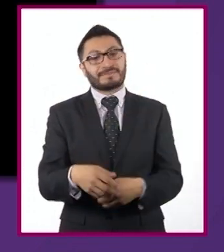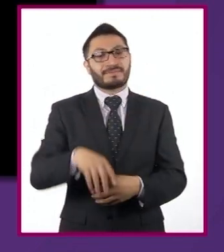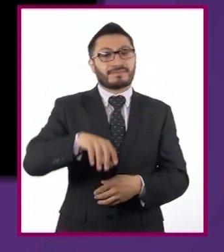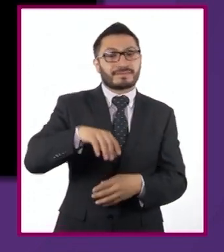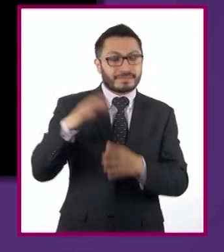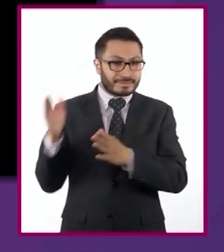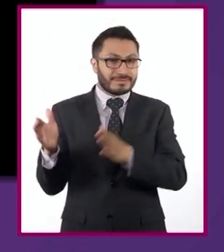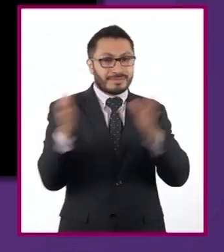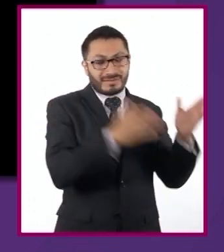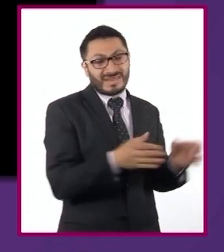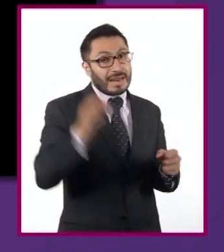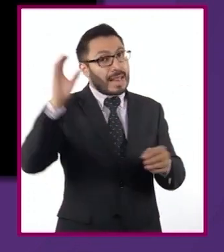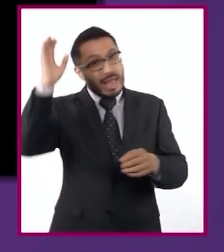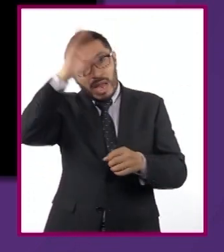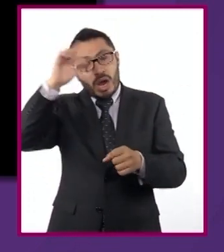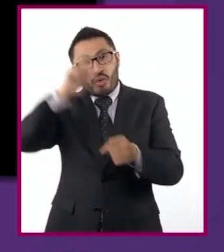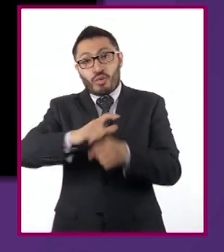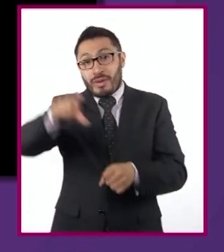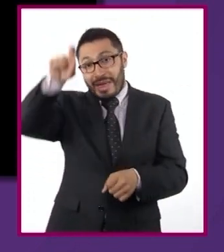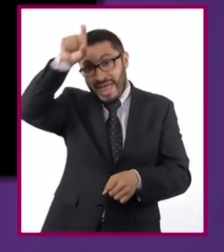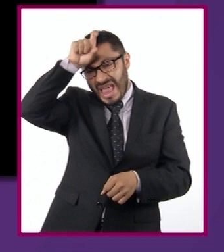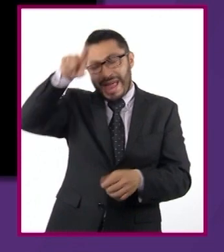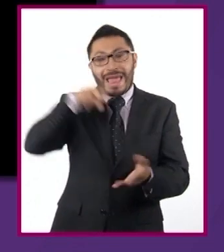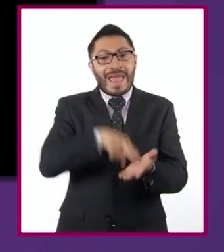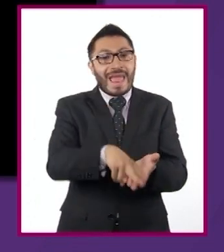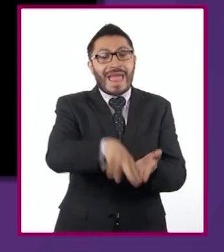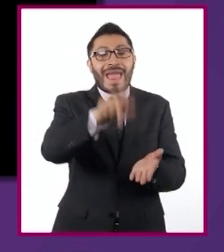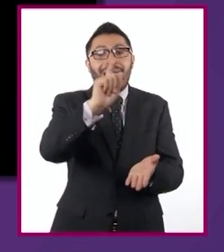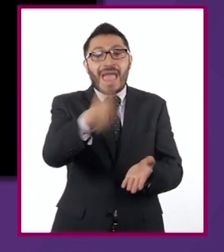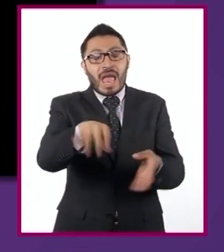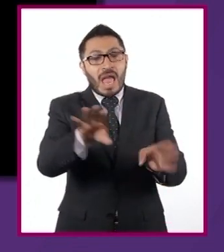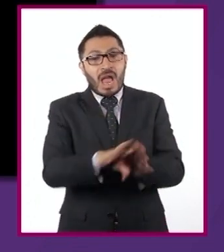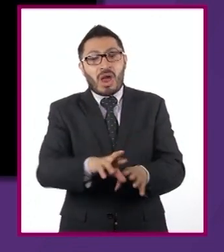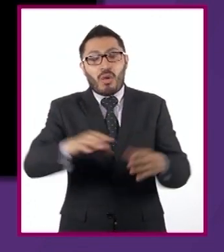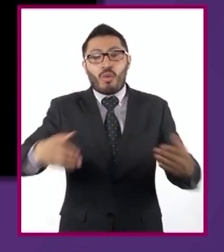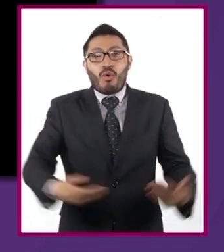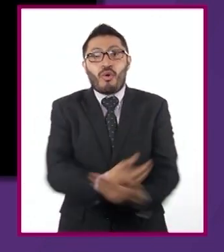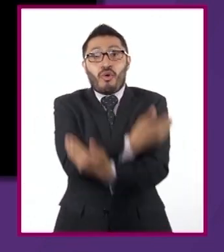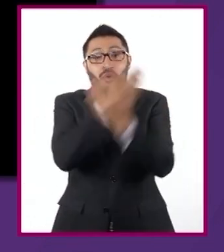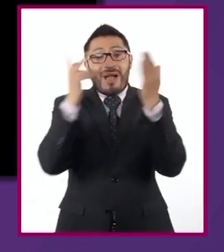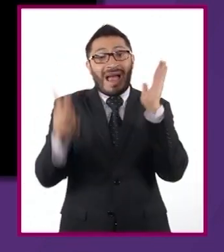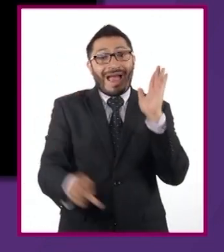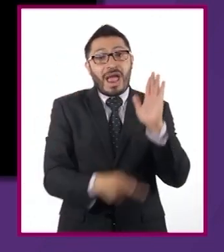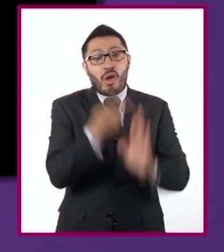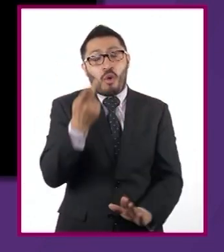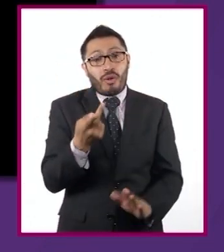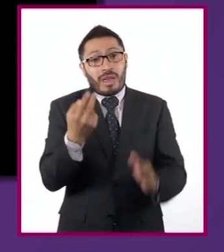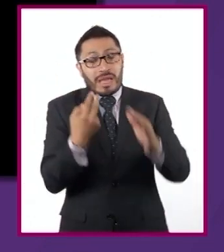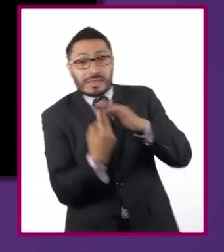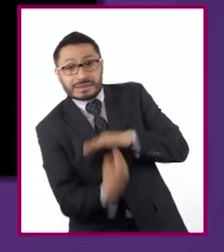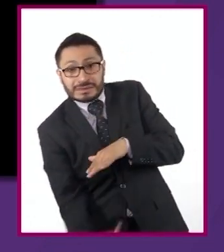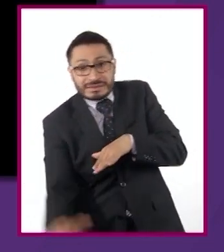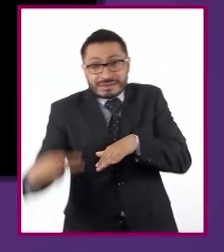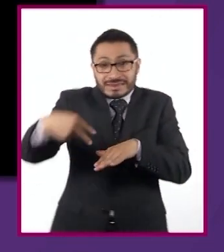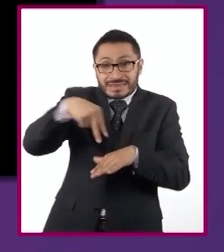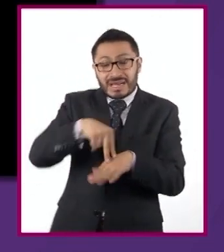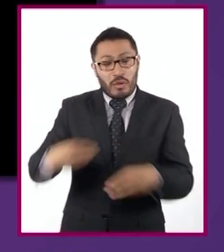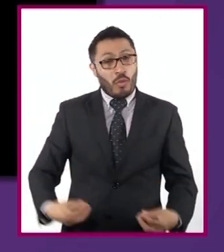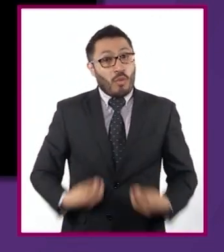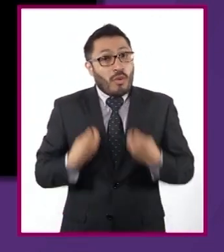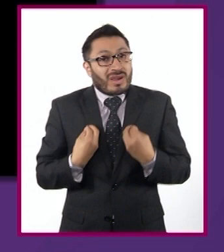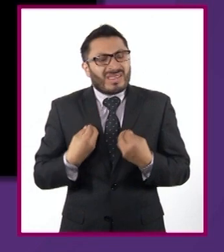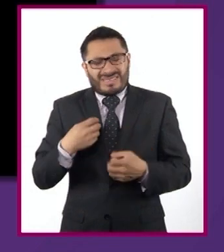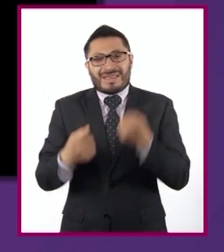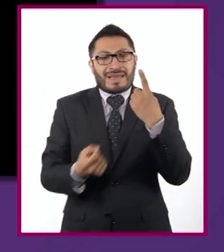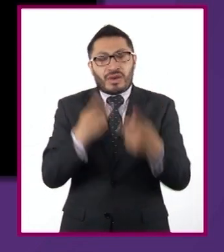culturas como la cultura egipcia, que el negro representa renacimiento, resurrección. Otros